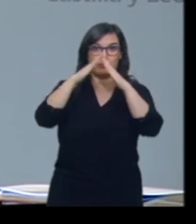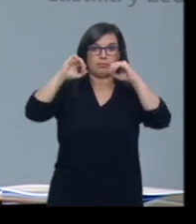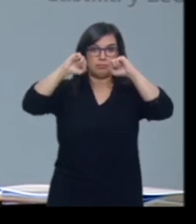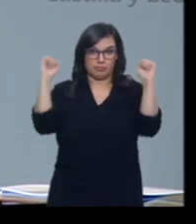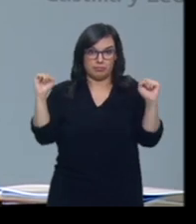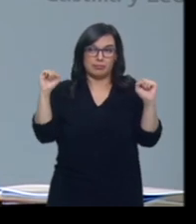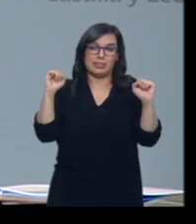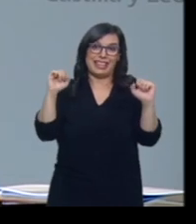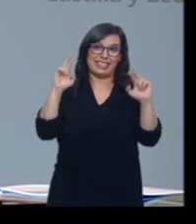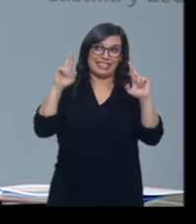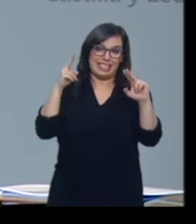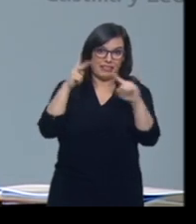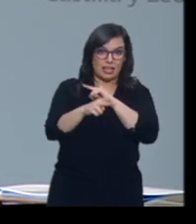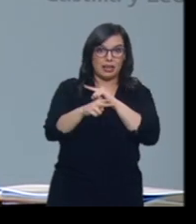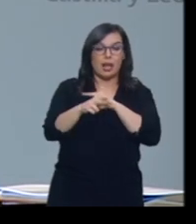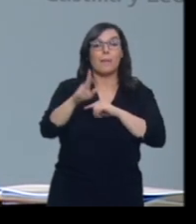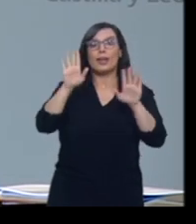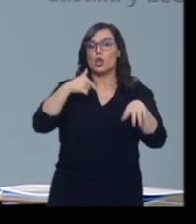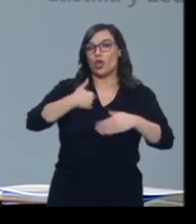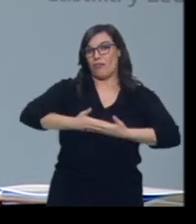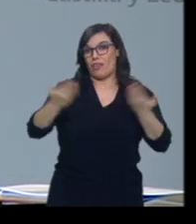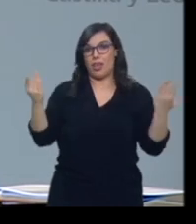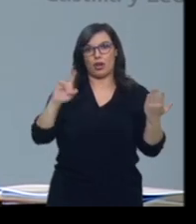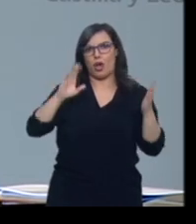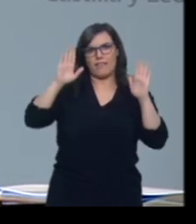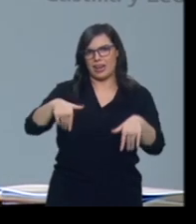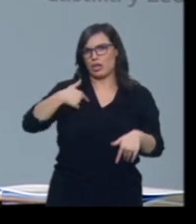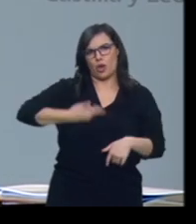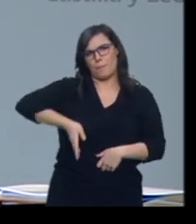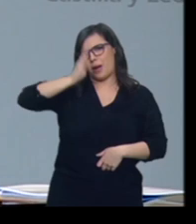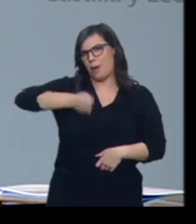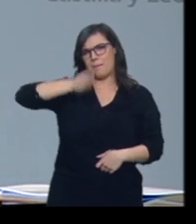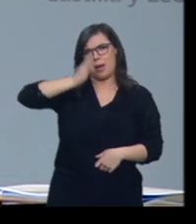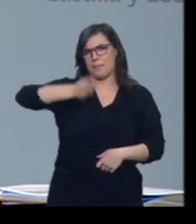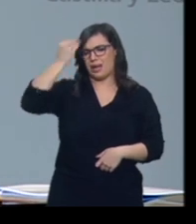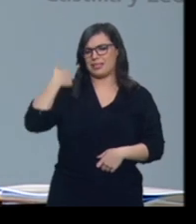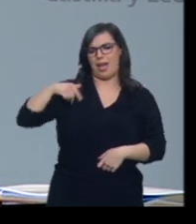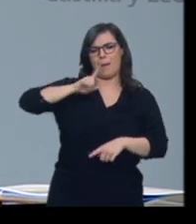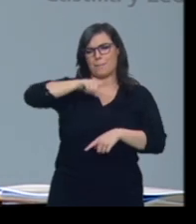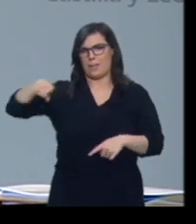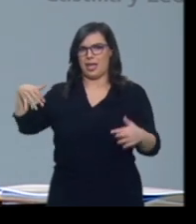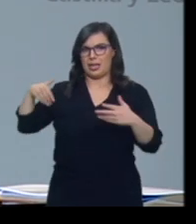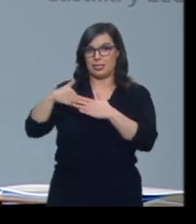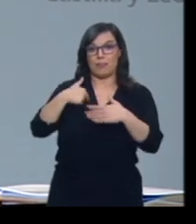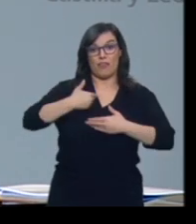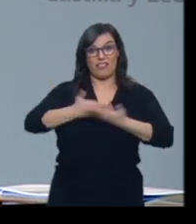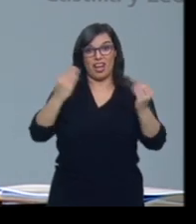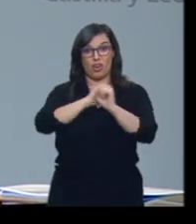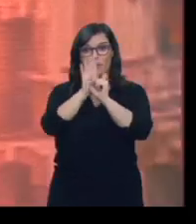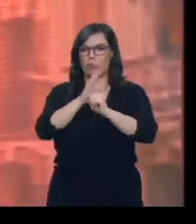fío, para nada, y esto lo he aprendido a sangre, sudor y lágrimas en estos últimos meses, es del